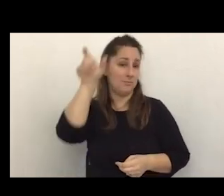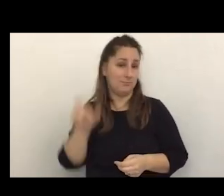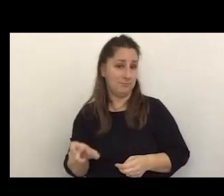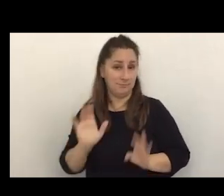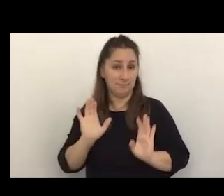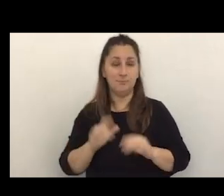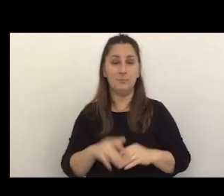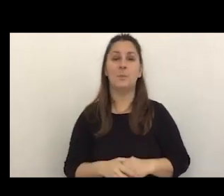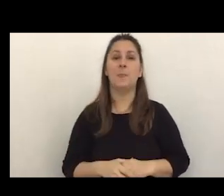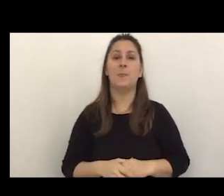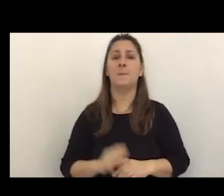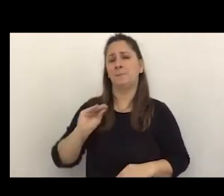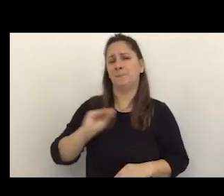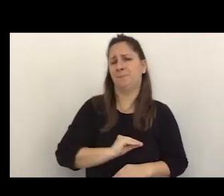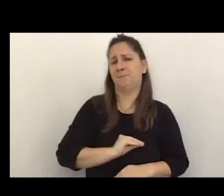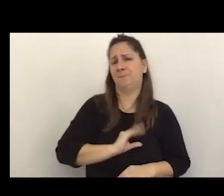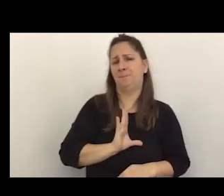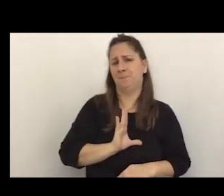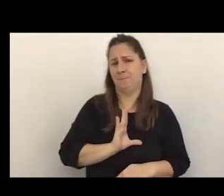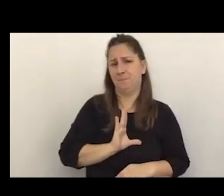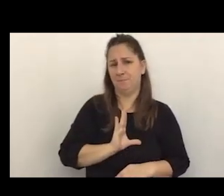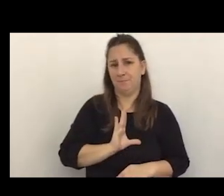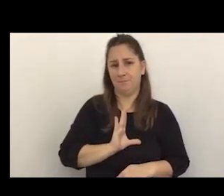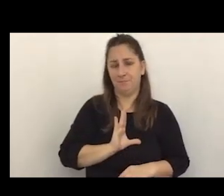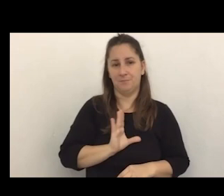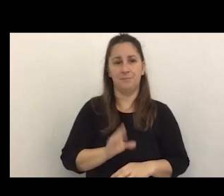Me enamoro de ella.